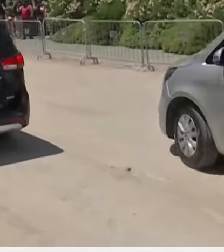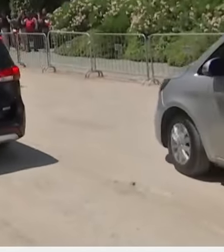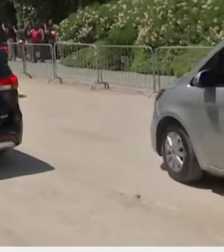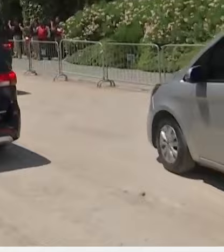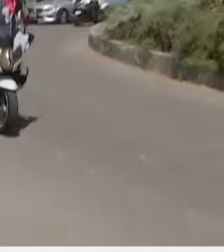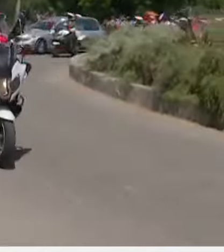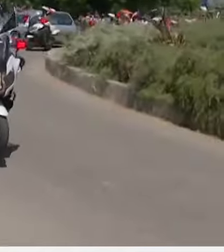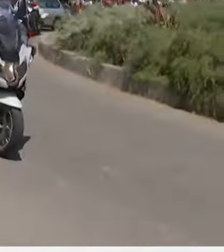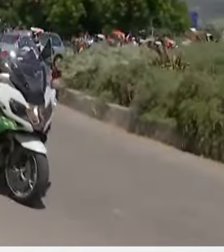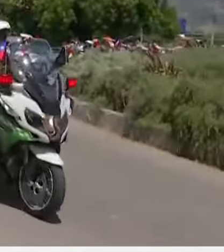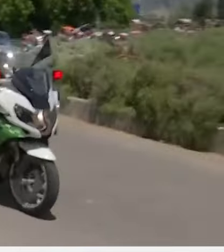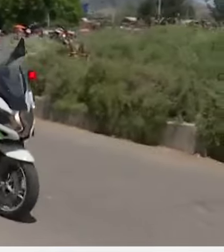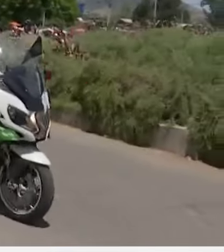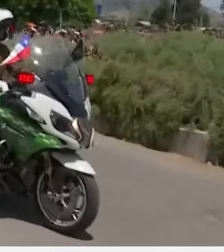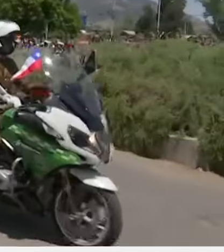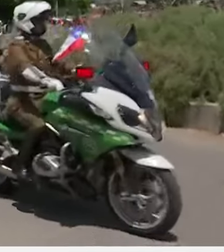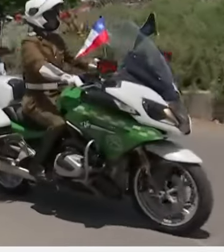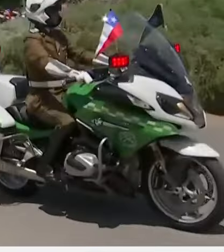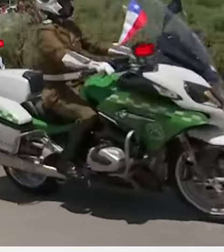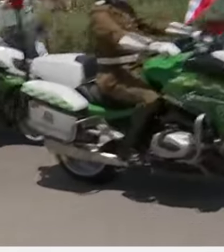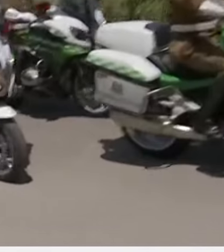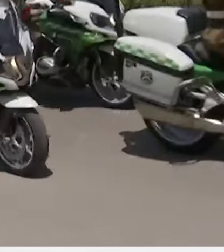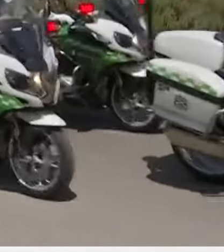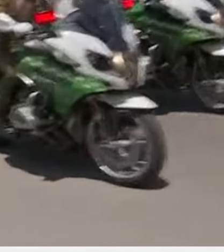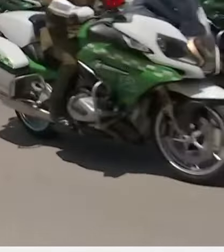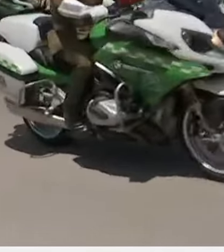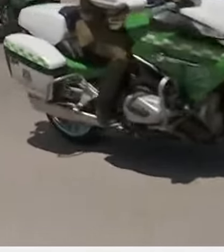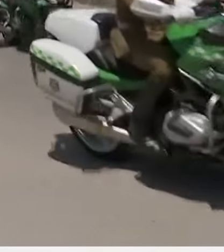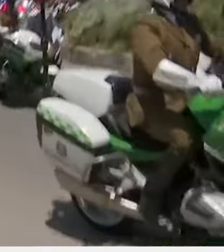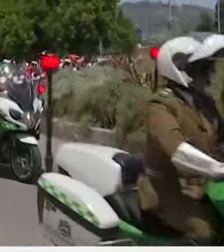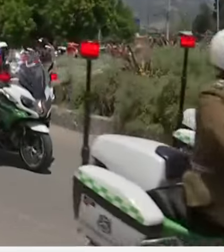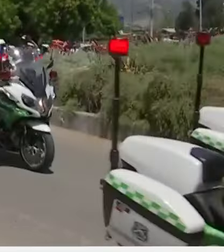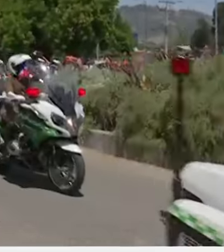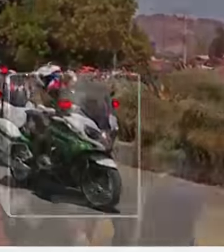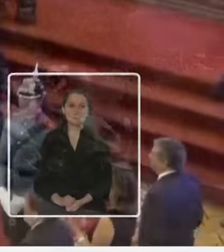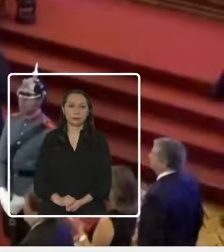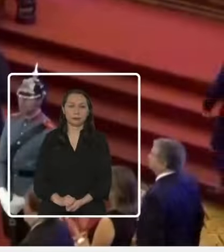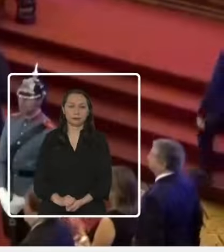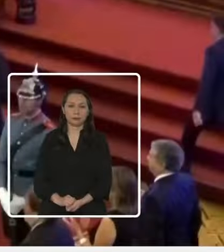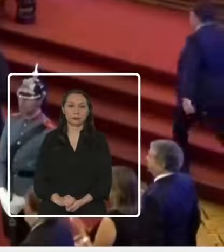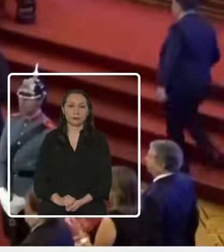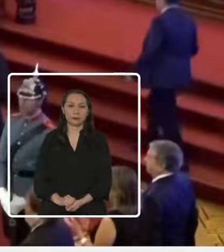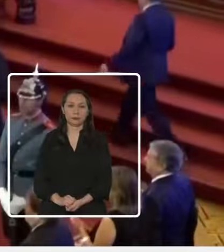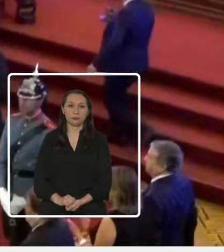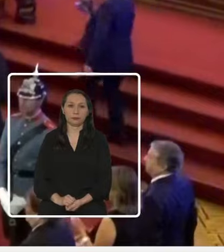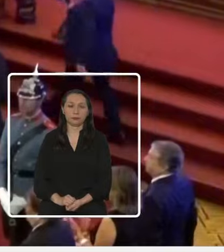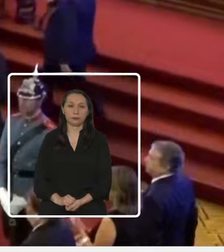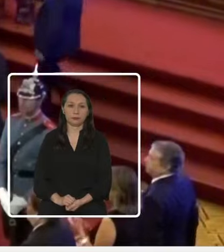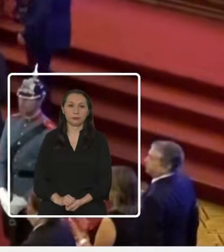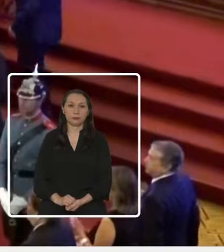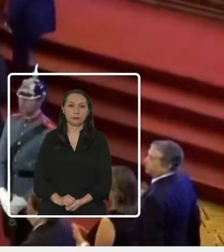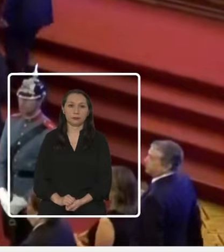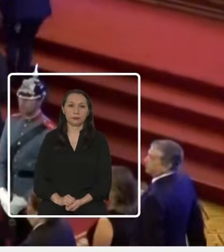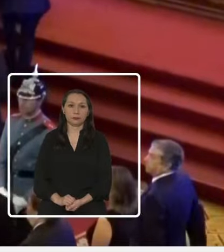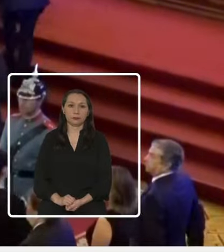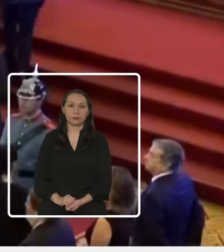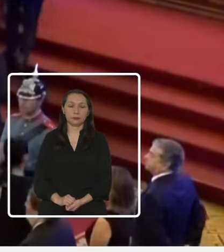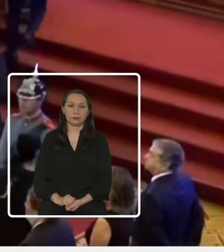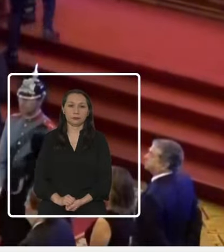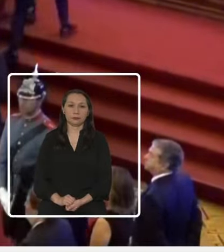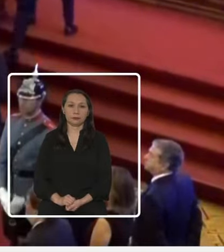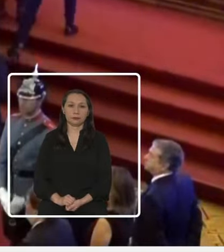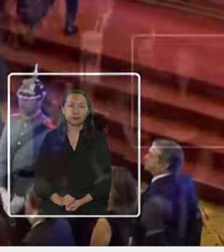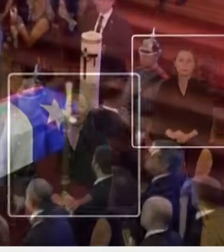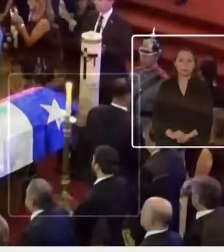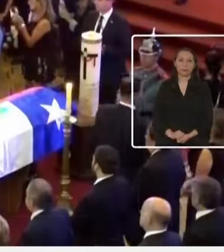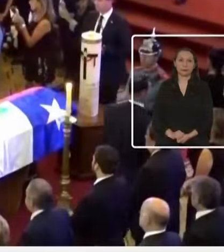país desde el retorno a la democracia donde habíamos visto por una parte en 1990 que habían despedido al expresidente Salvador Allende y